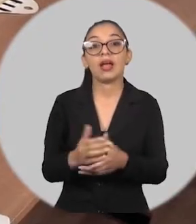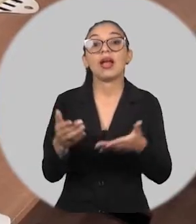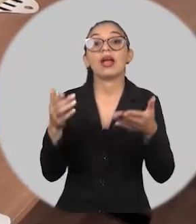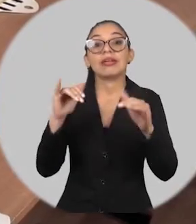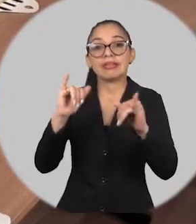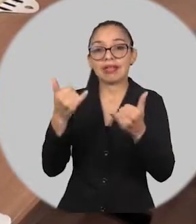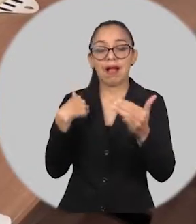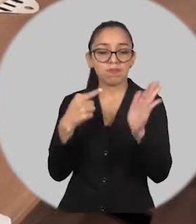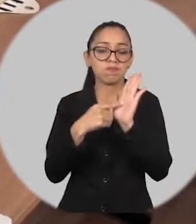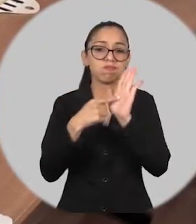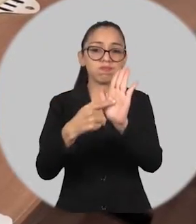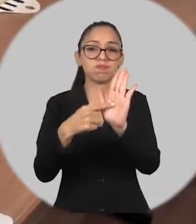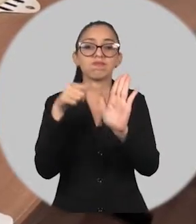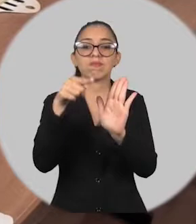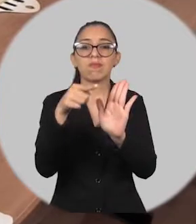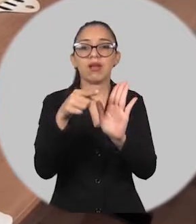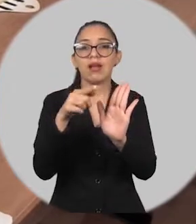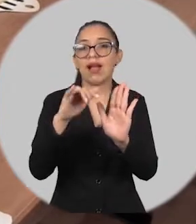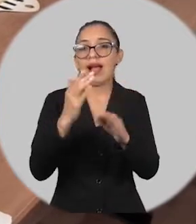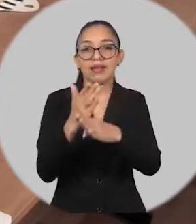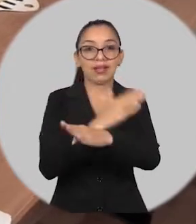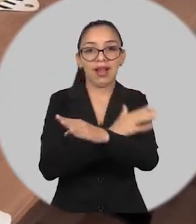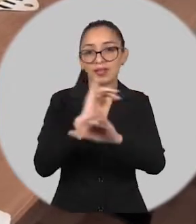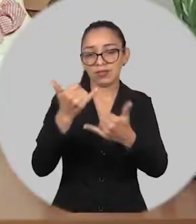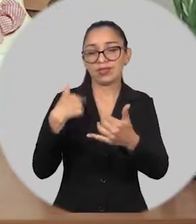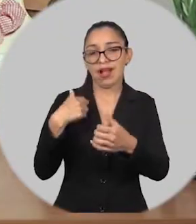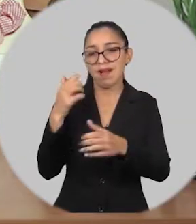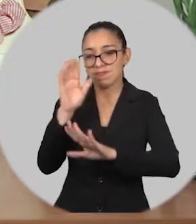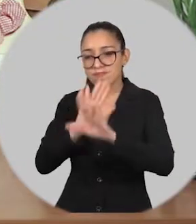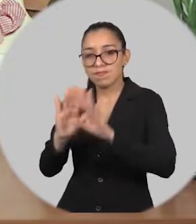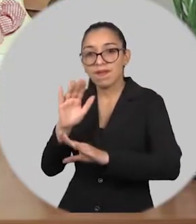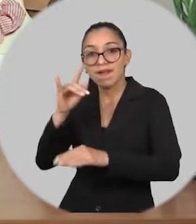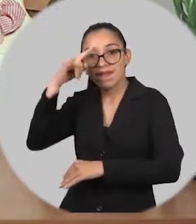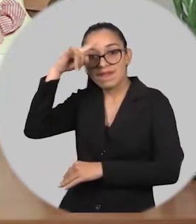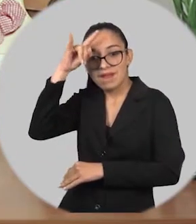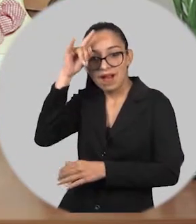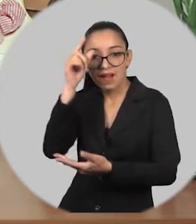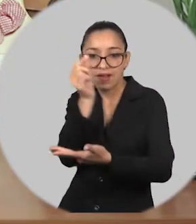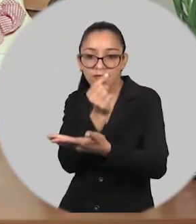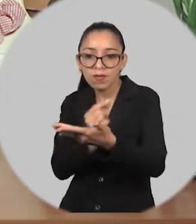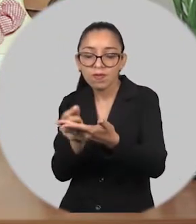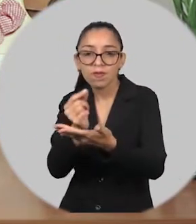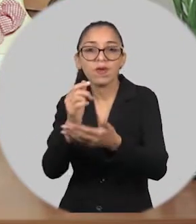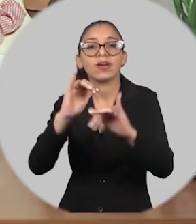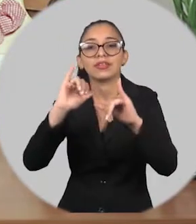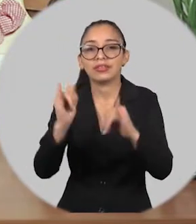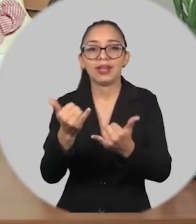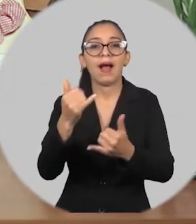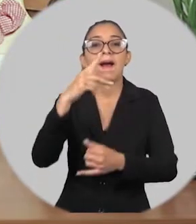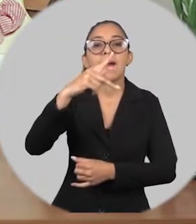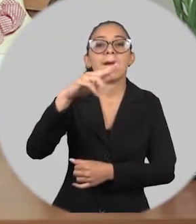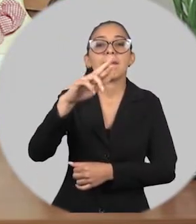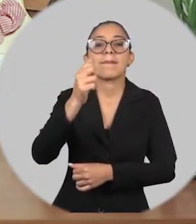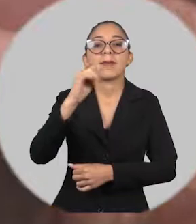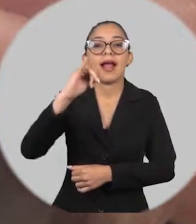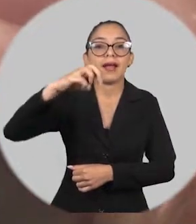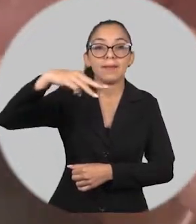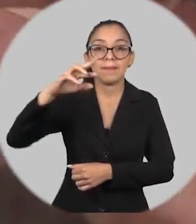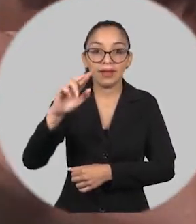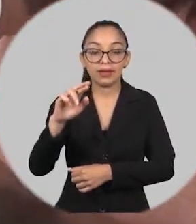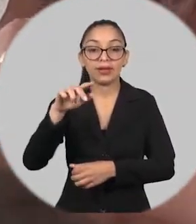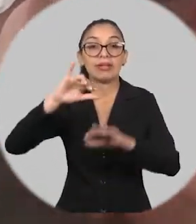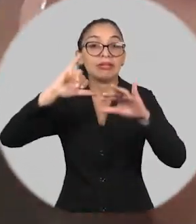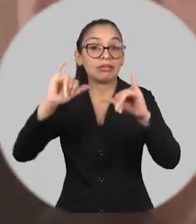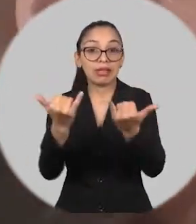tengo un paso más adelantado, que sería esta vaquita ya, justamente como les decía, con el primer. Entonces ahí, cuando